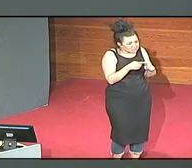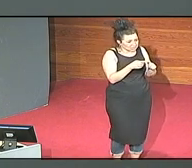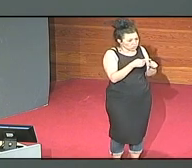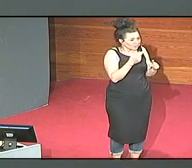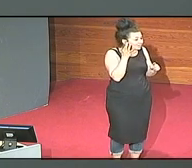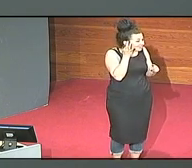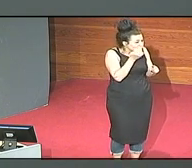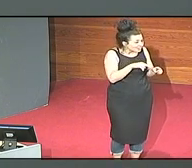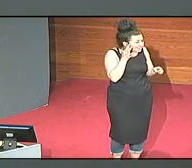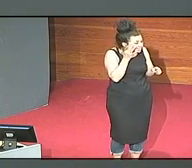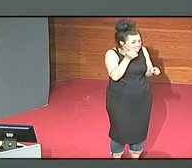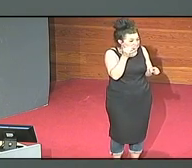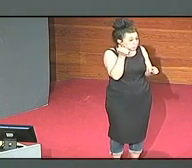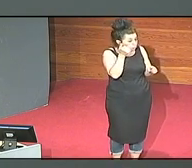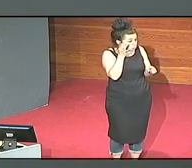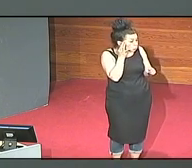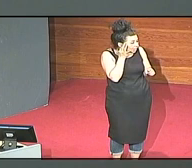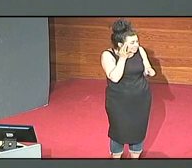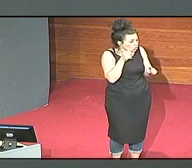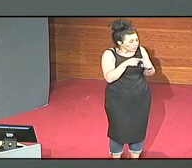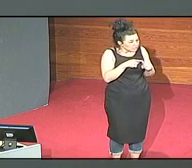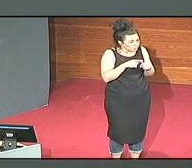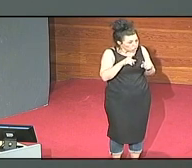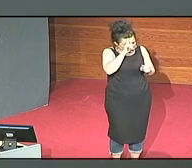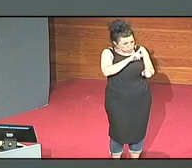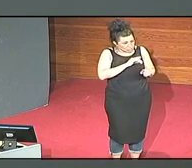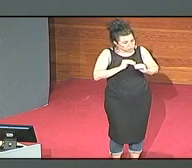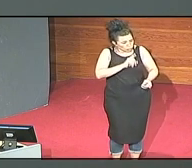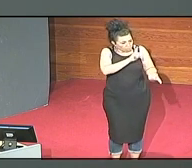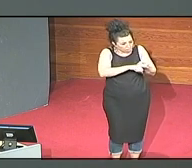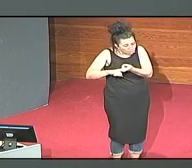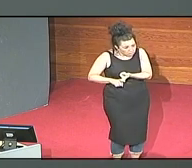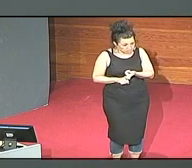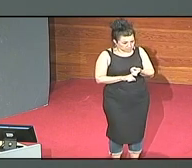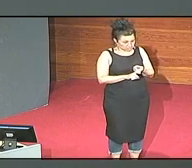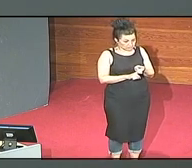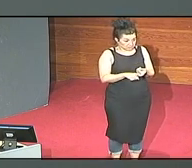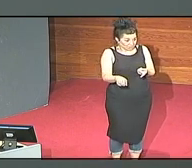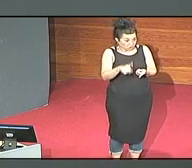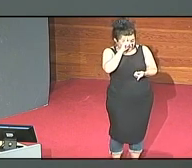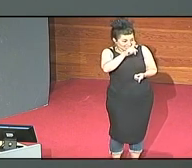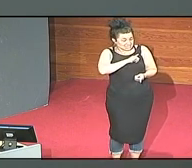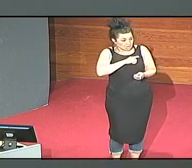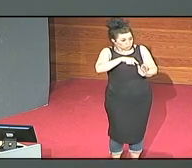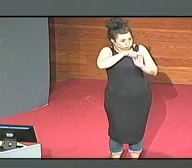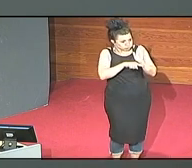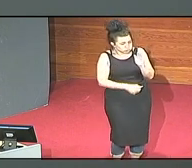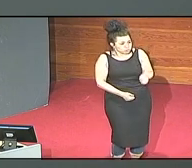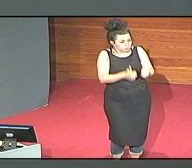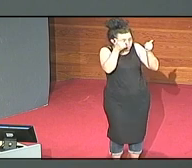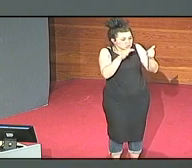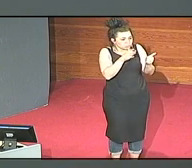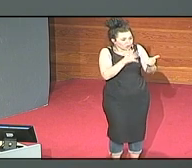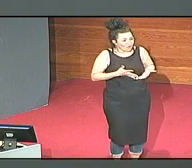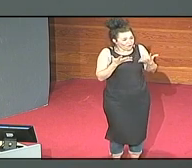soldados de hecho se alistaron se creció muchísimo el alistamiento de de soldados de boko haram cuando empezaron a